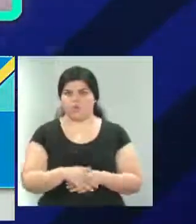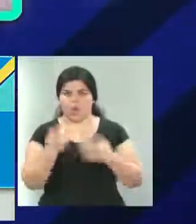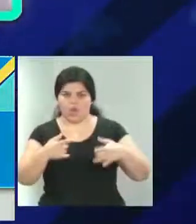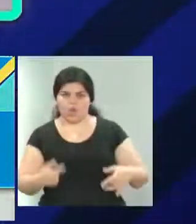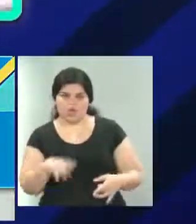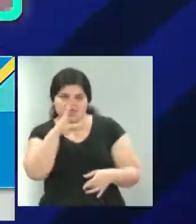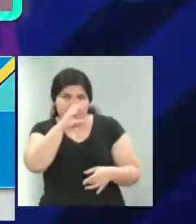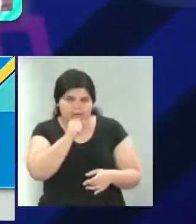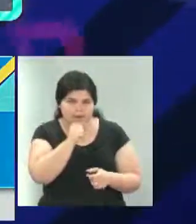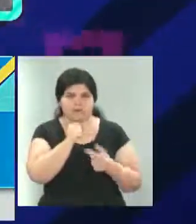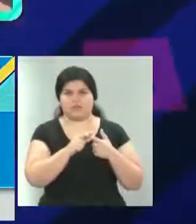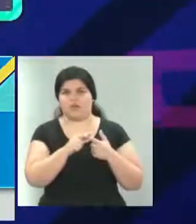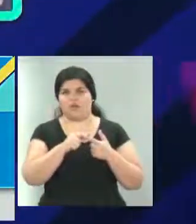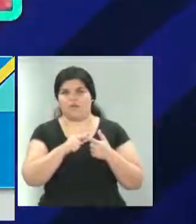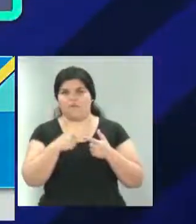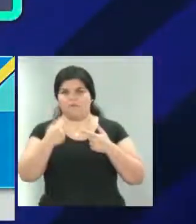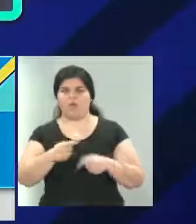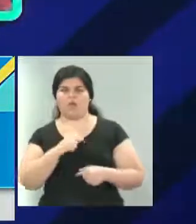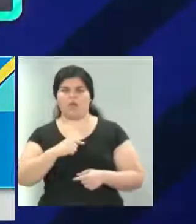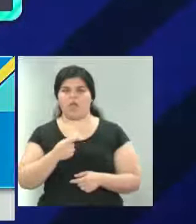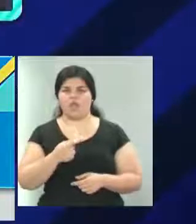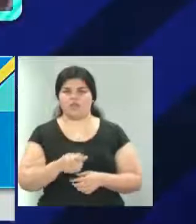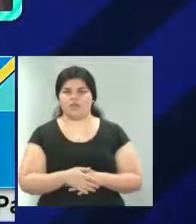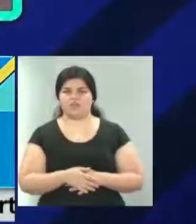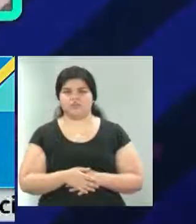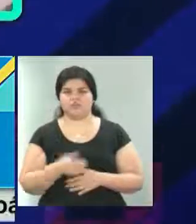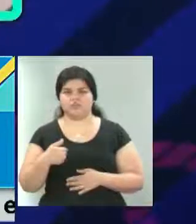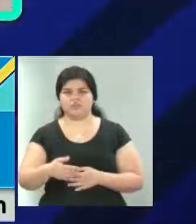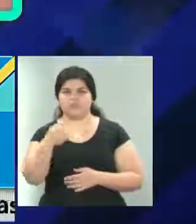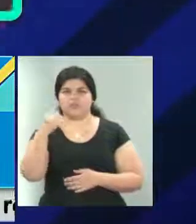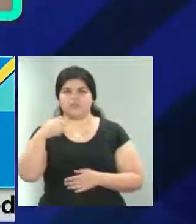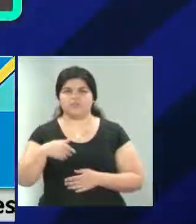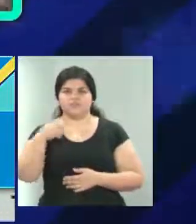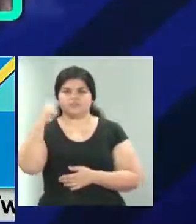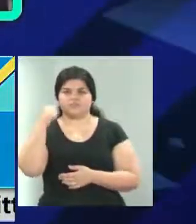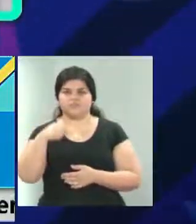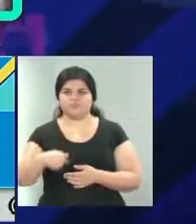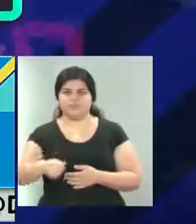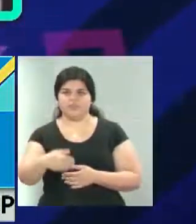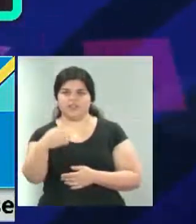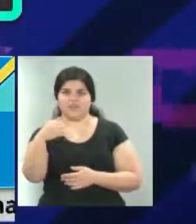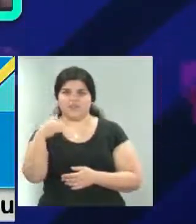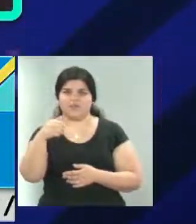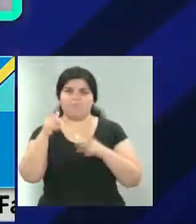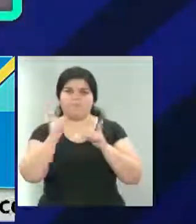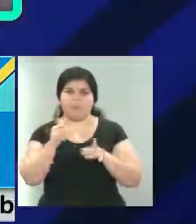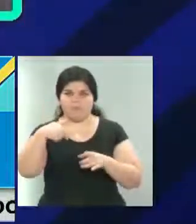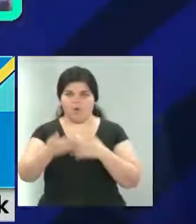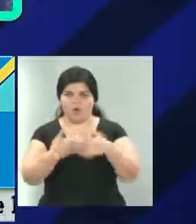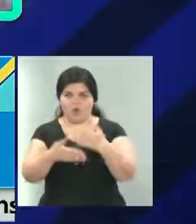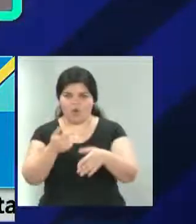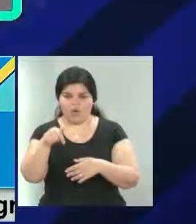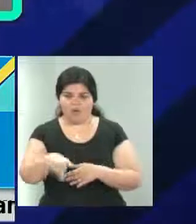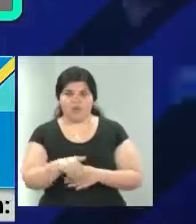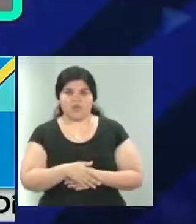Y sentarnos en una mesa a decir, bueno, mirá, esto no lo podemos seguir llevando así, tenemos que ir por acá, pero si no estamos